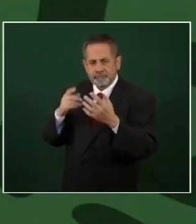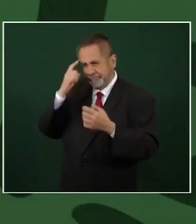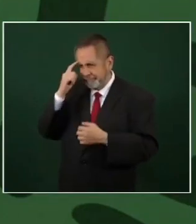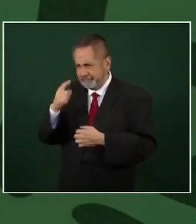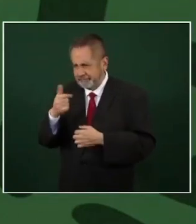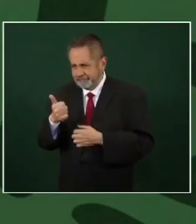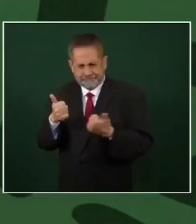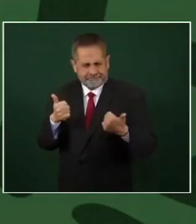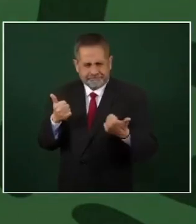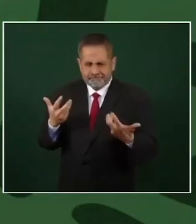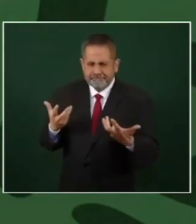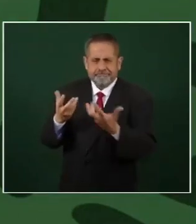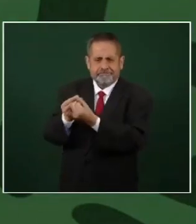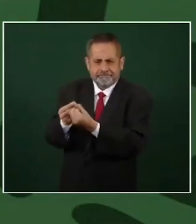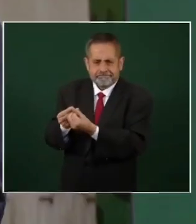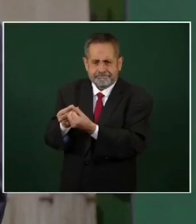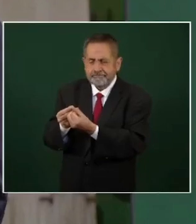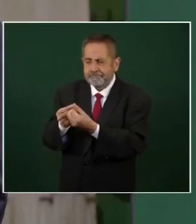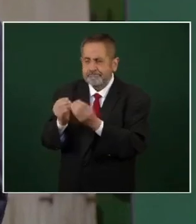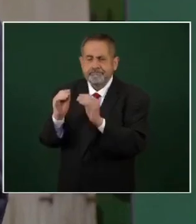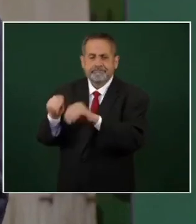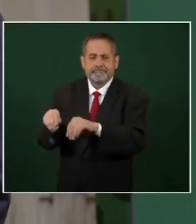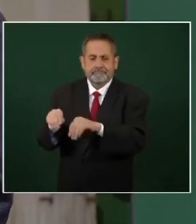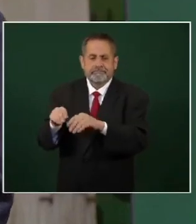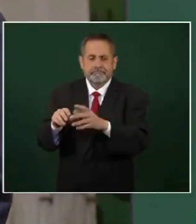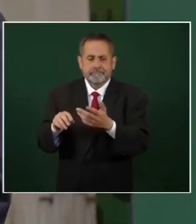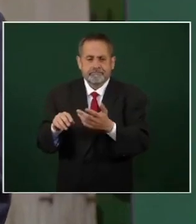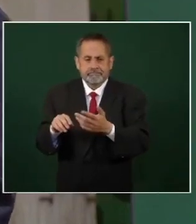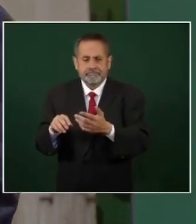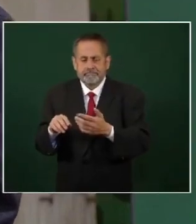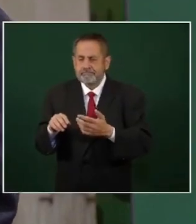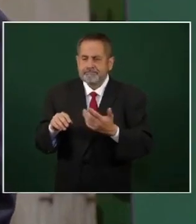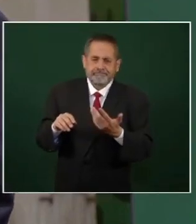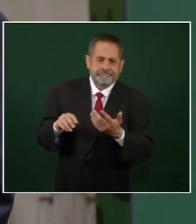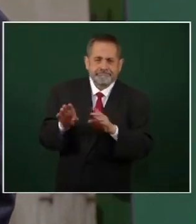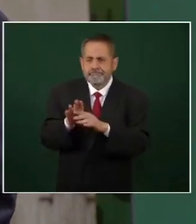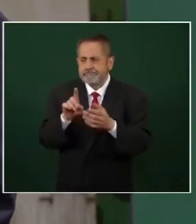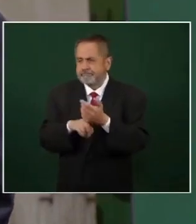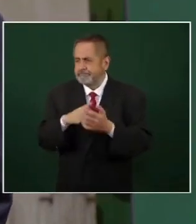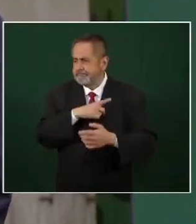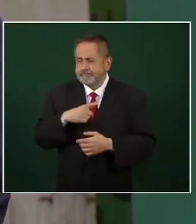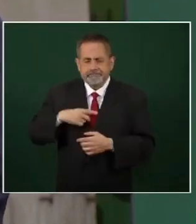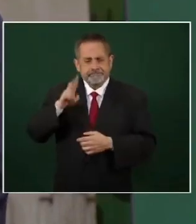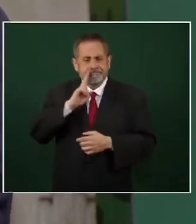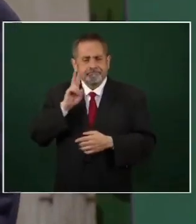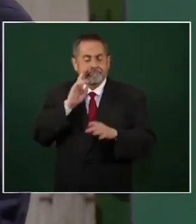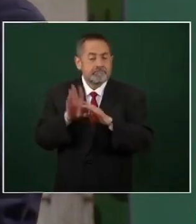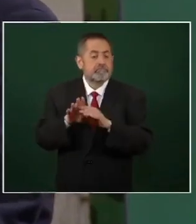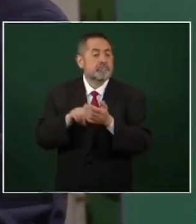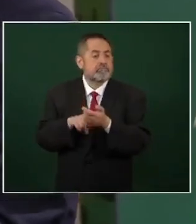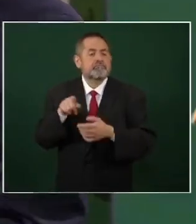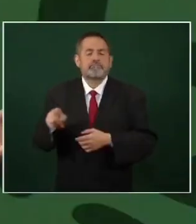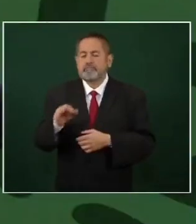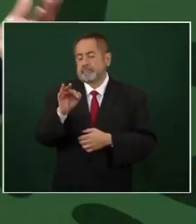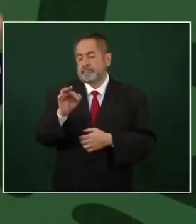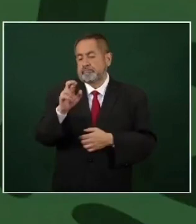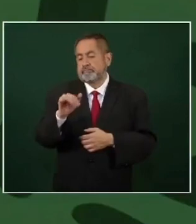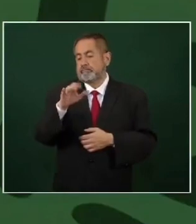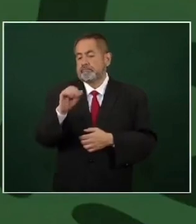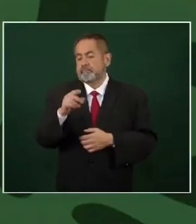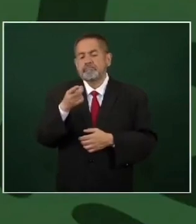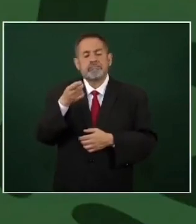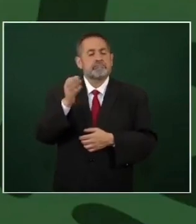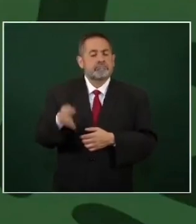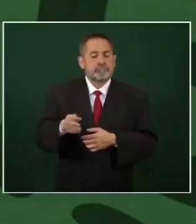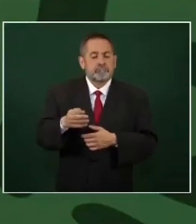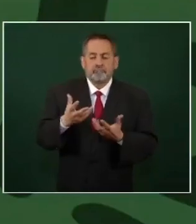creo, y no podía haber un siete, tenía que necesitaba otro, y Francisco González aceptó